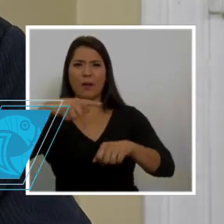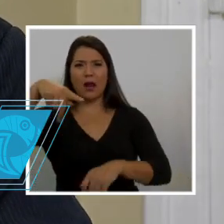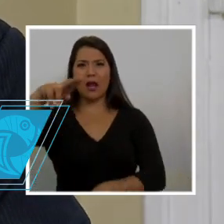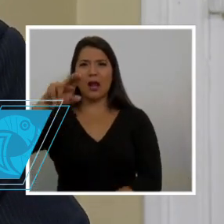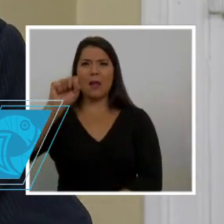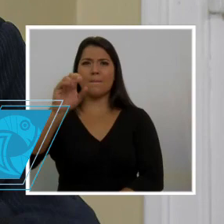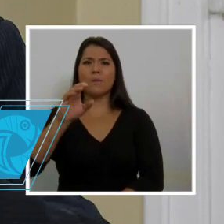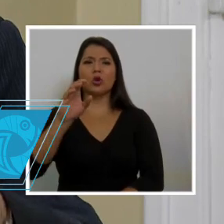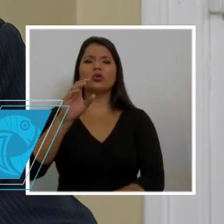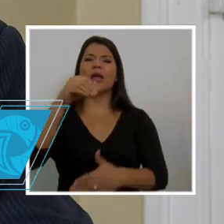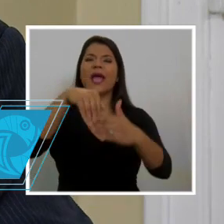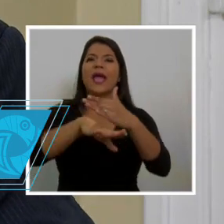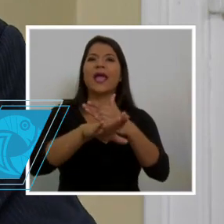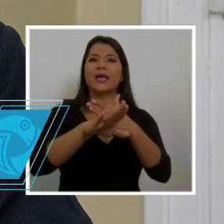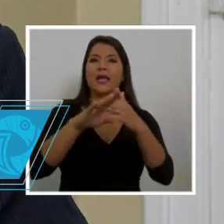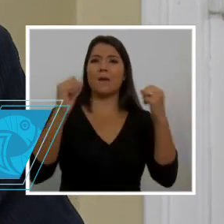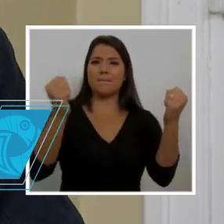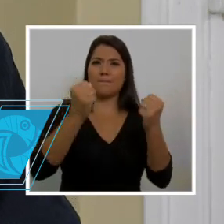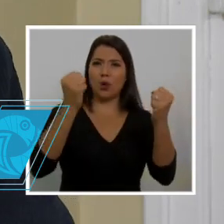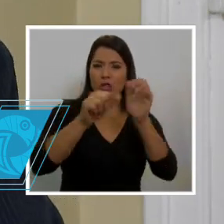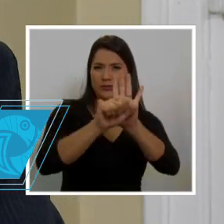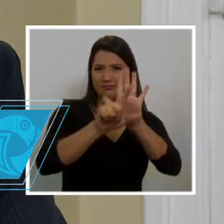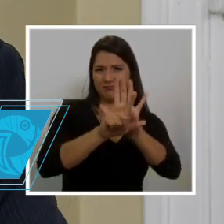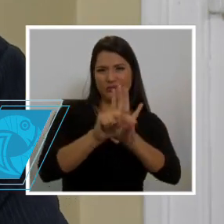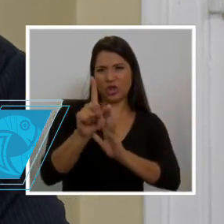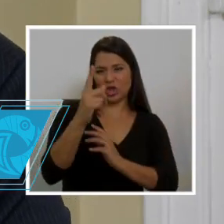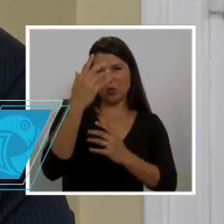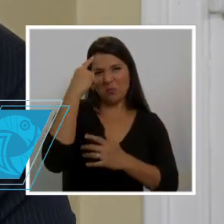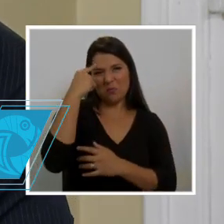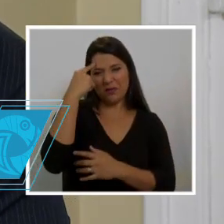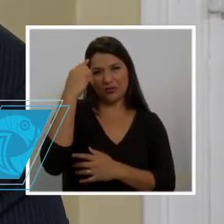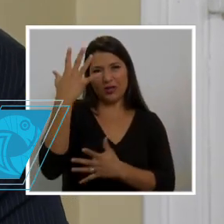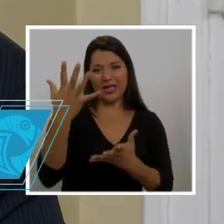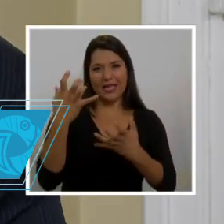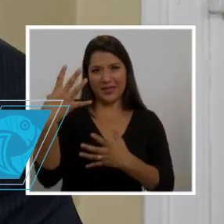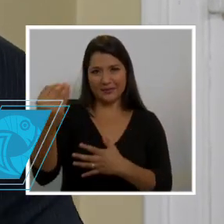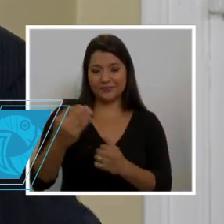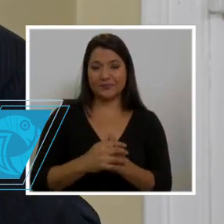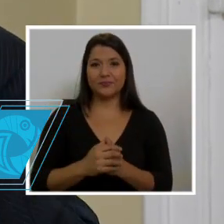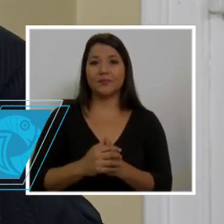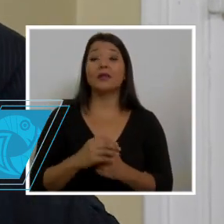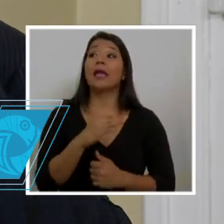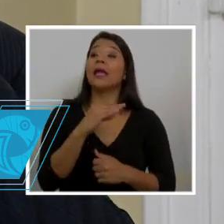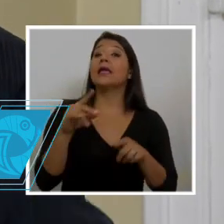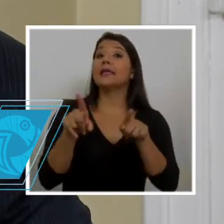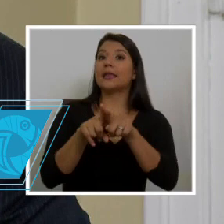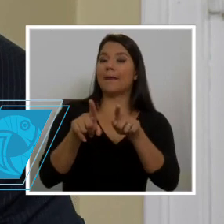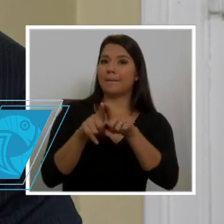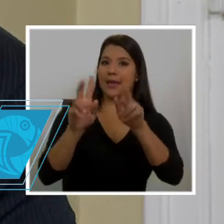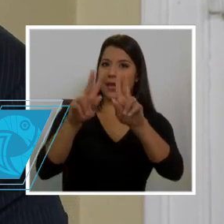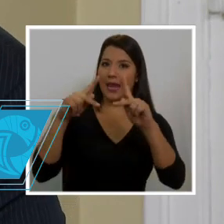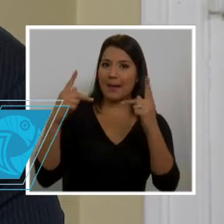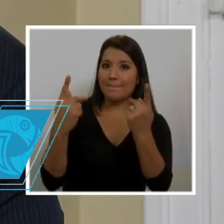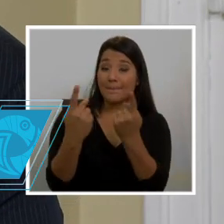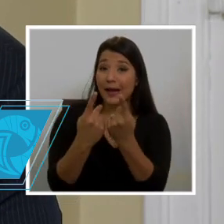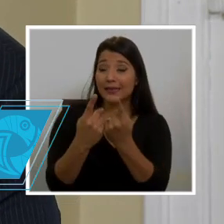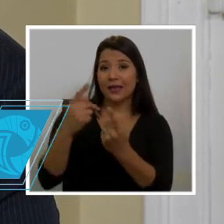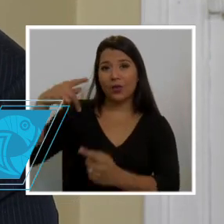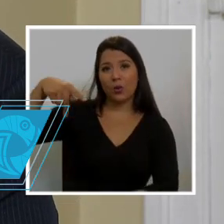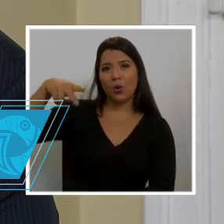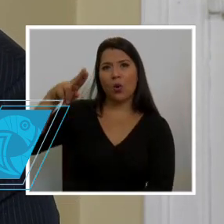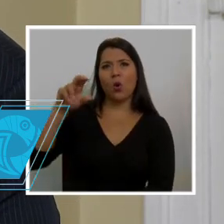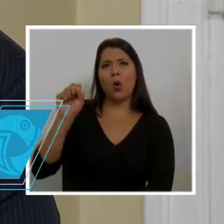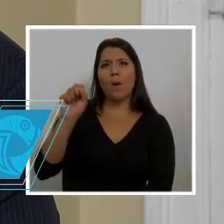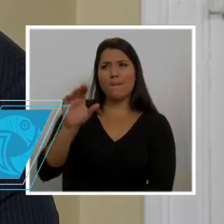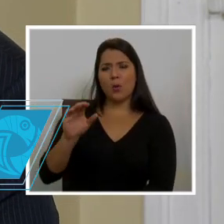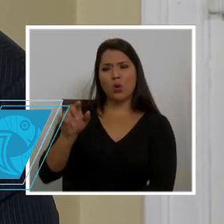y no lo veo con ganas de salir Y inmediatamente. Carlos, y en ese aspecto, la fracción de la unidad, donde hay varios interesados